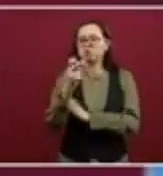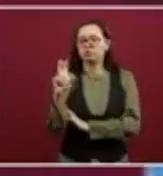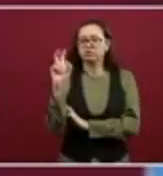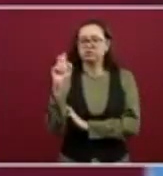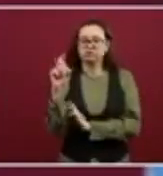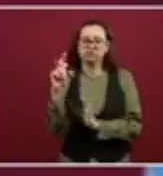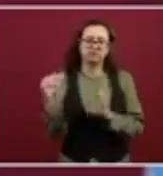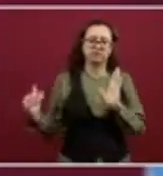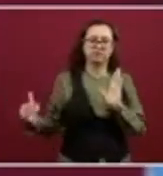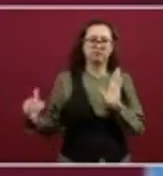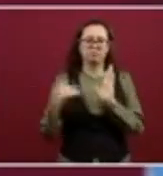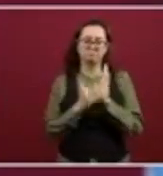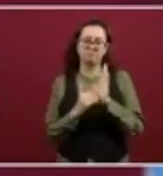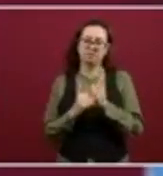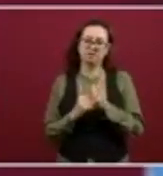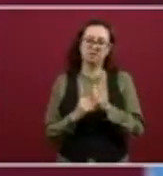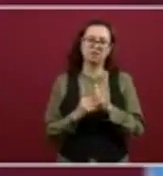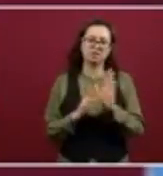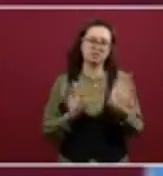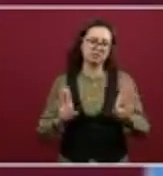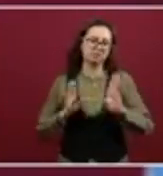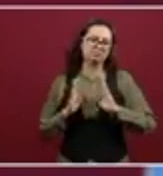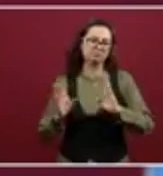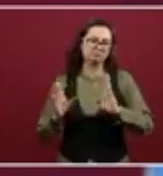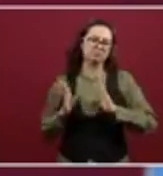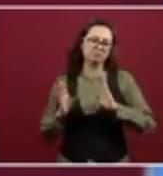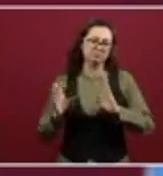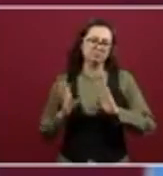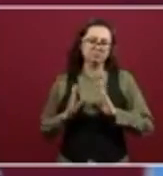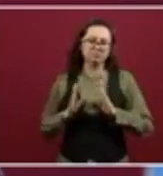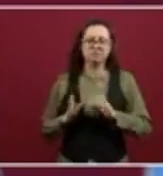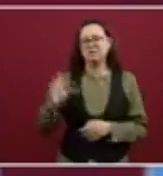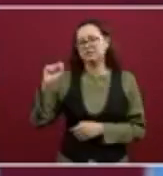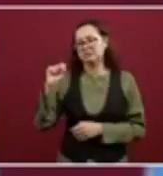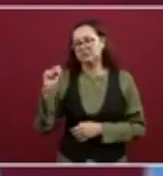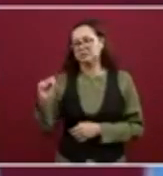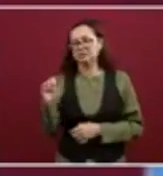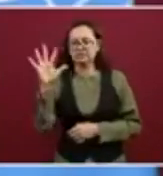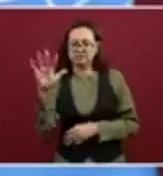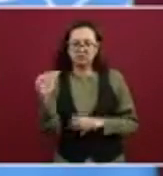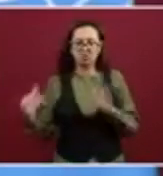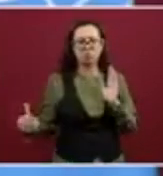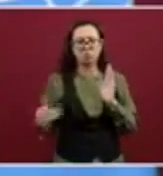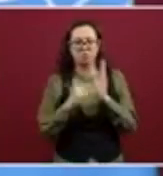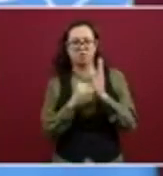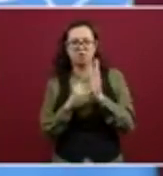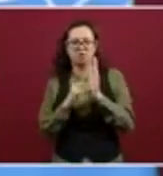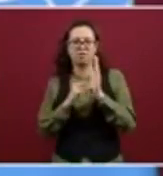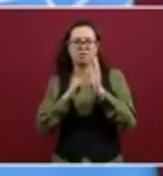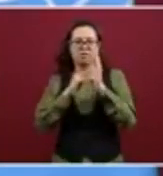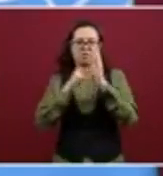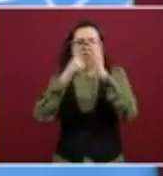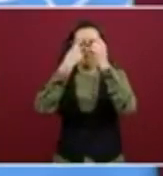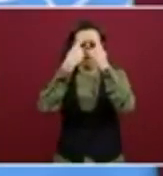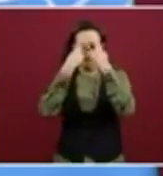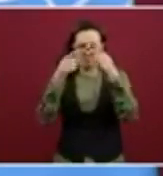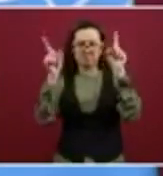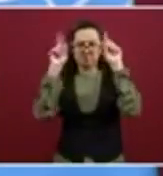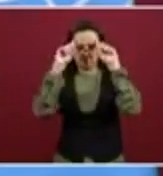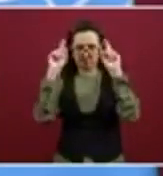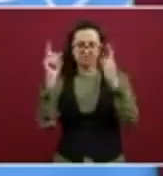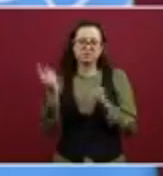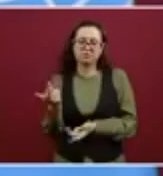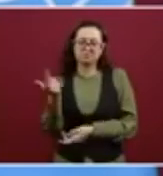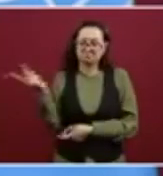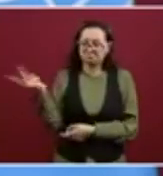230,000 efectivos del Ejército y los 65,000 de la Secretaría